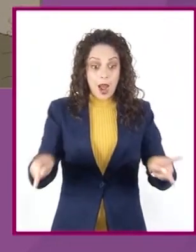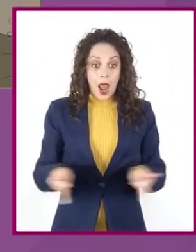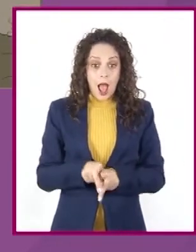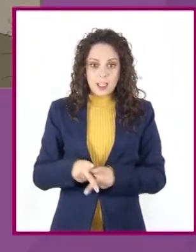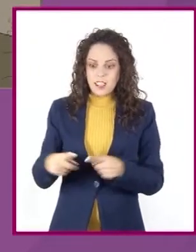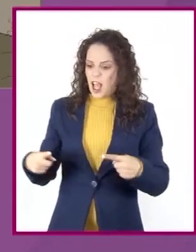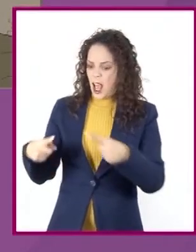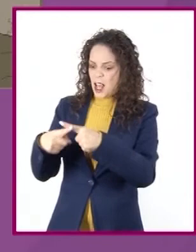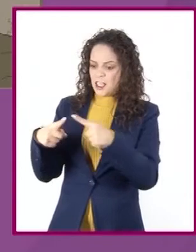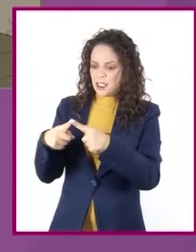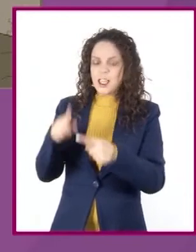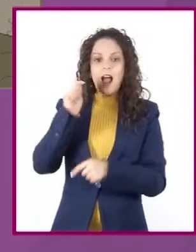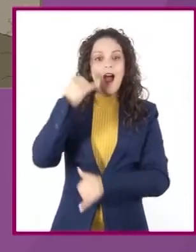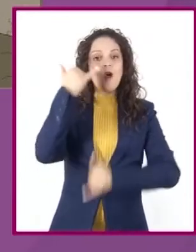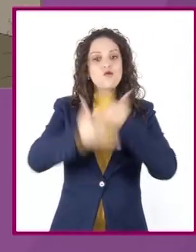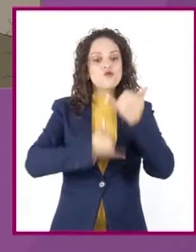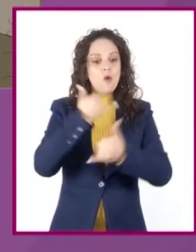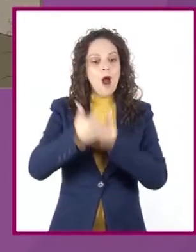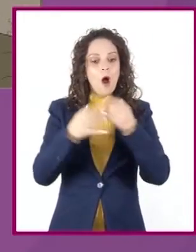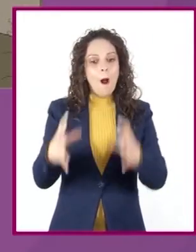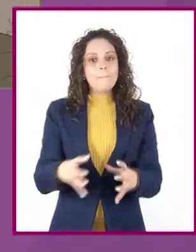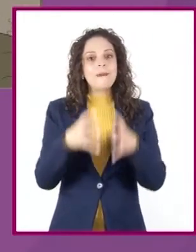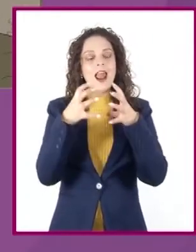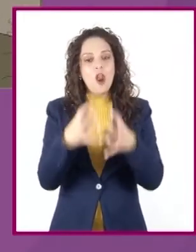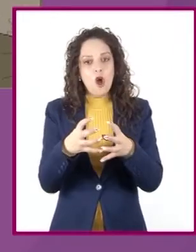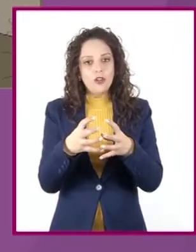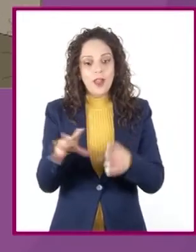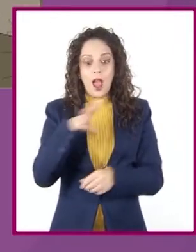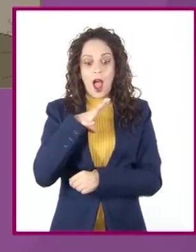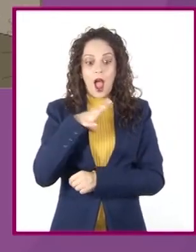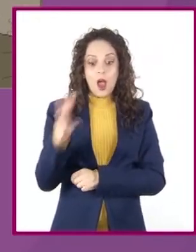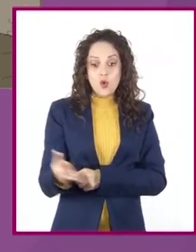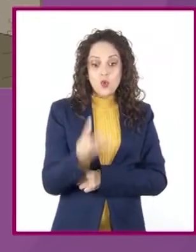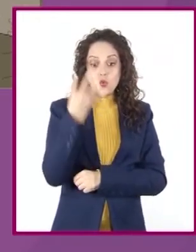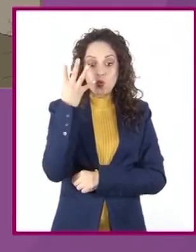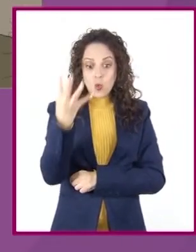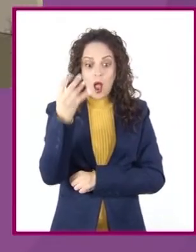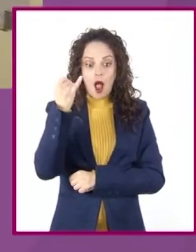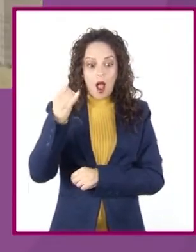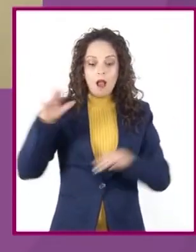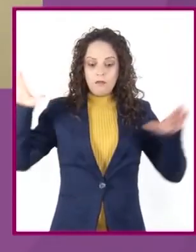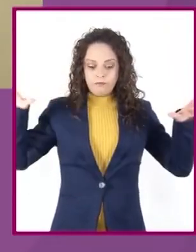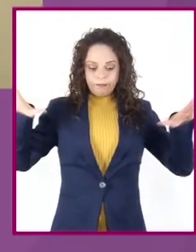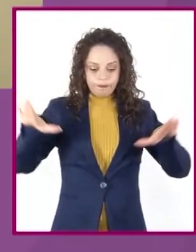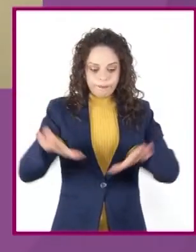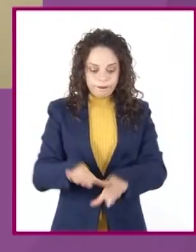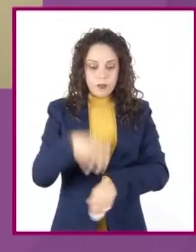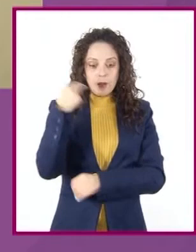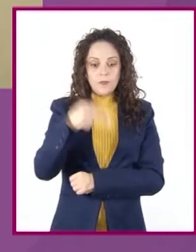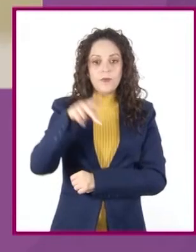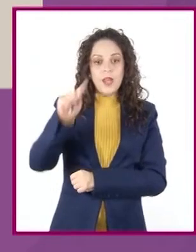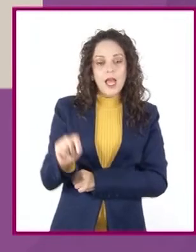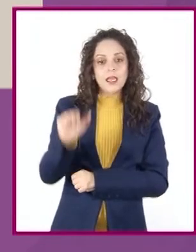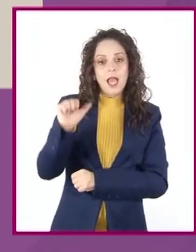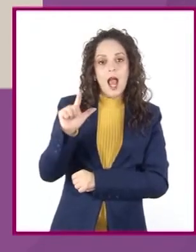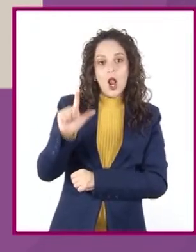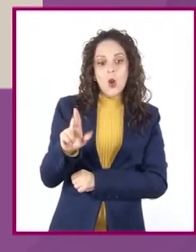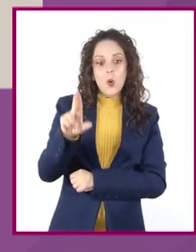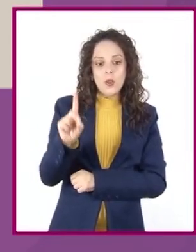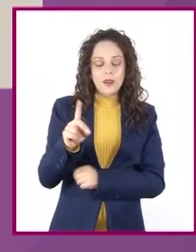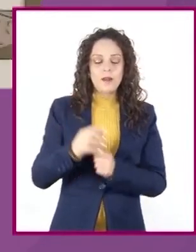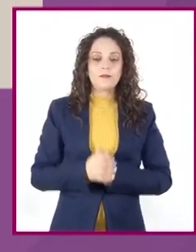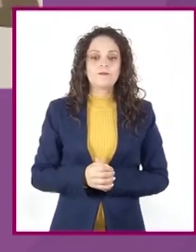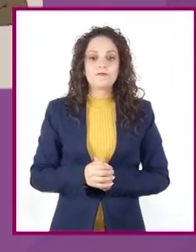pelota principal. Tiene 4 nichos y paredes en pendiente, llamadas talud. La plataforma